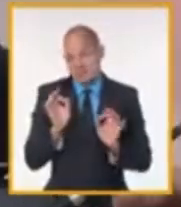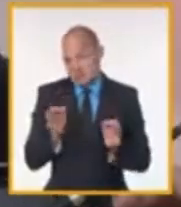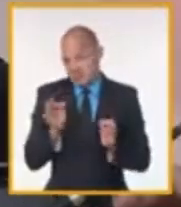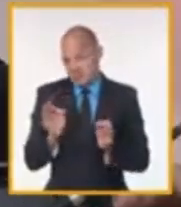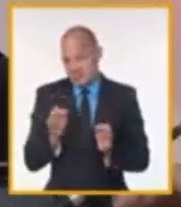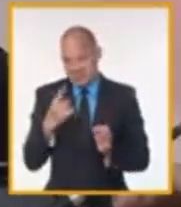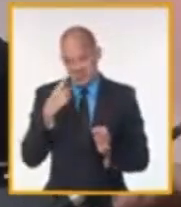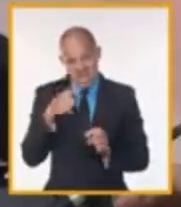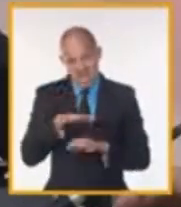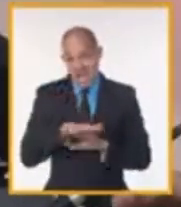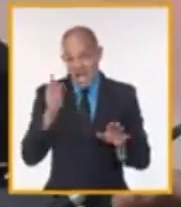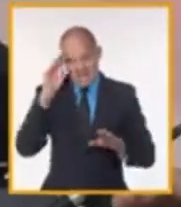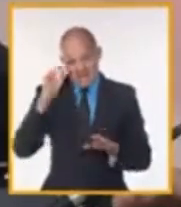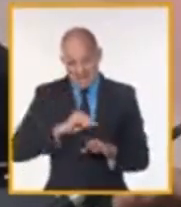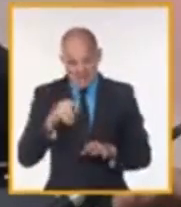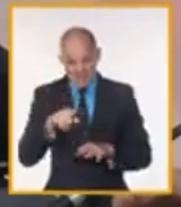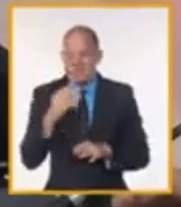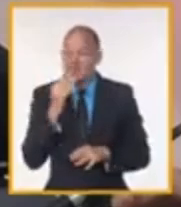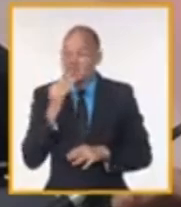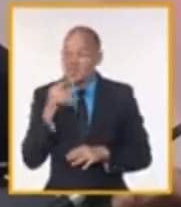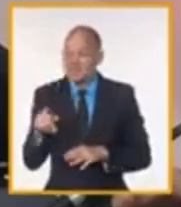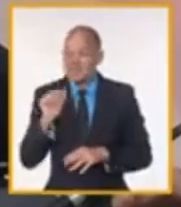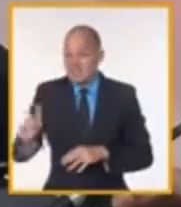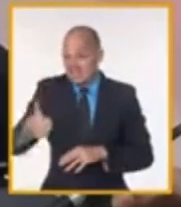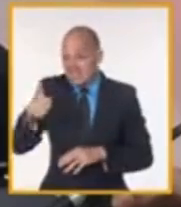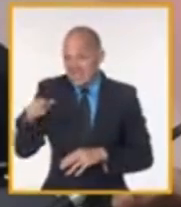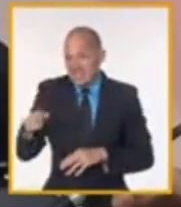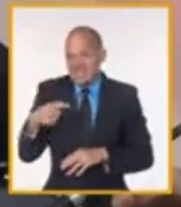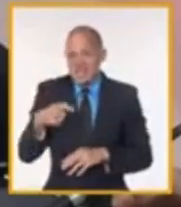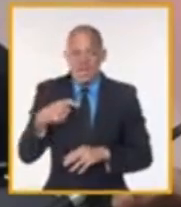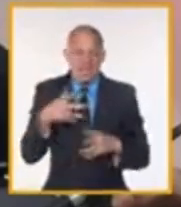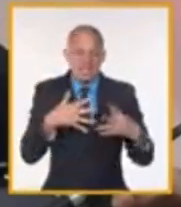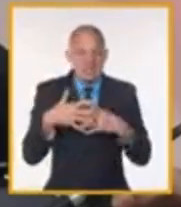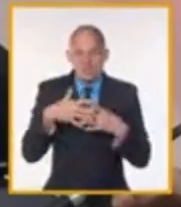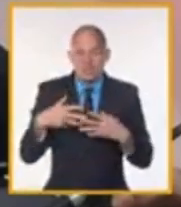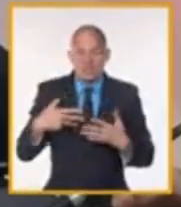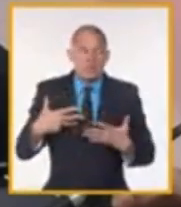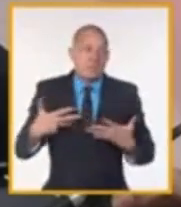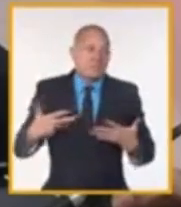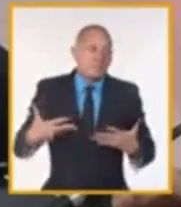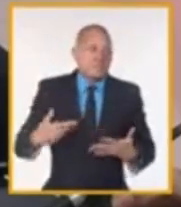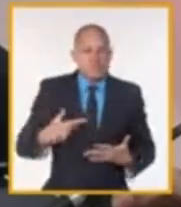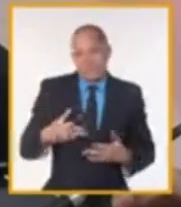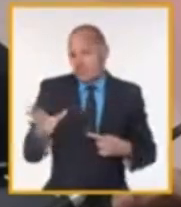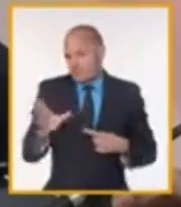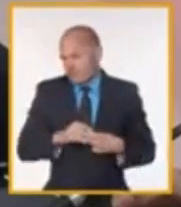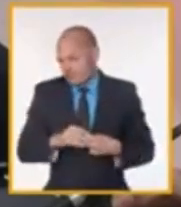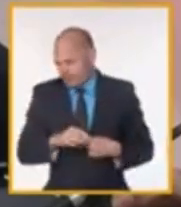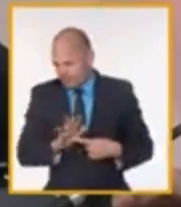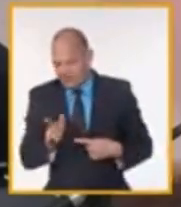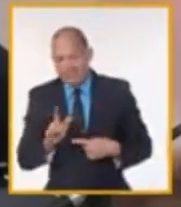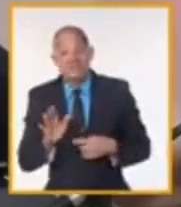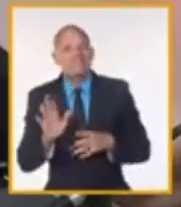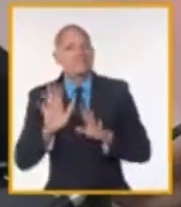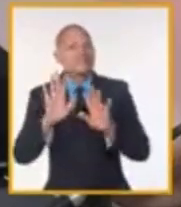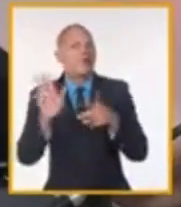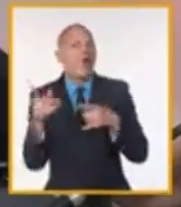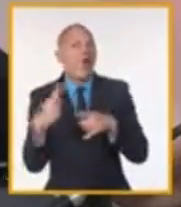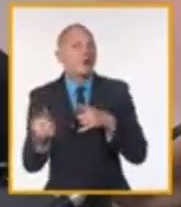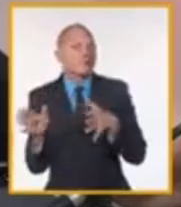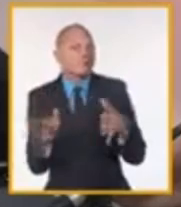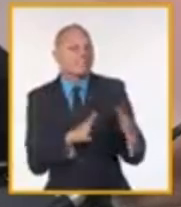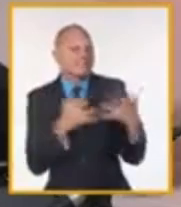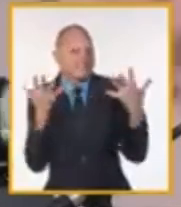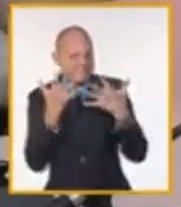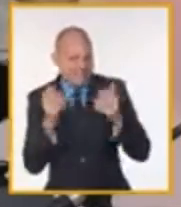qué hacer con selenski que por cierto por ahora está en Estados Unidos y ha visitado fábricas de armas y viene